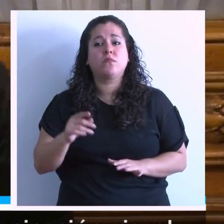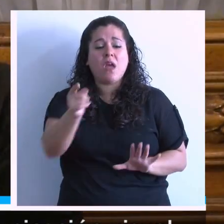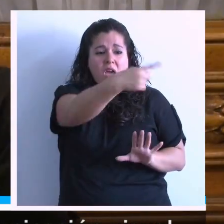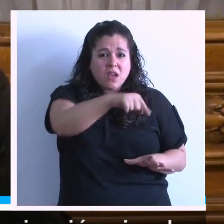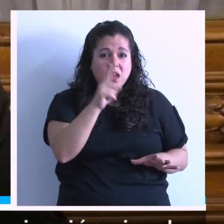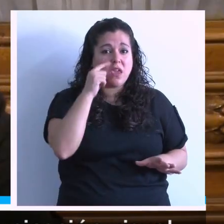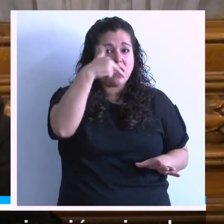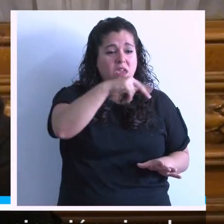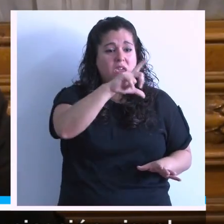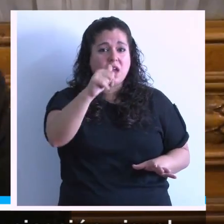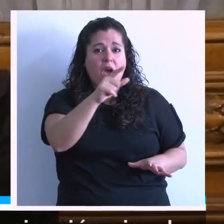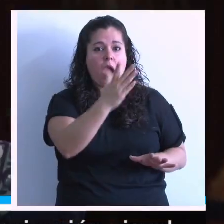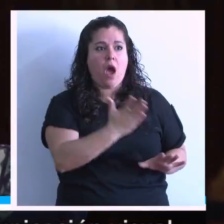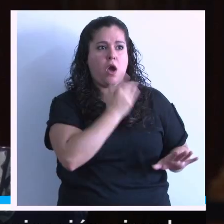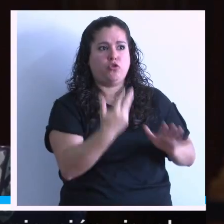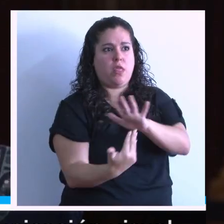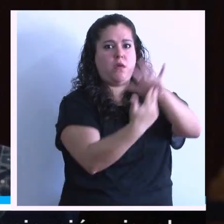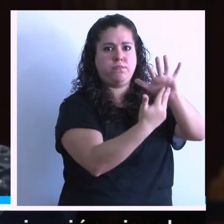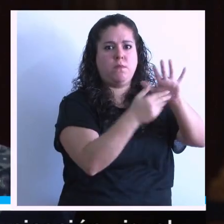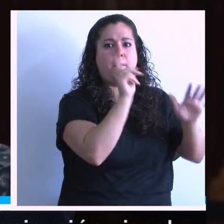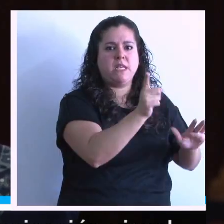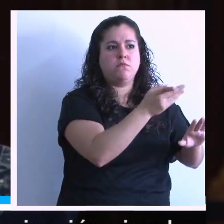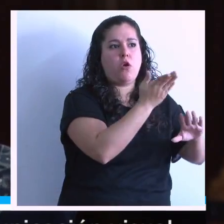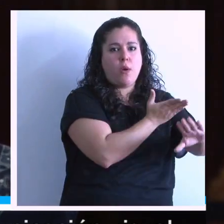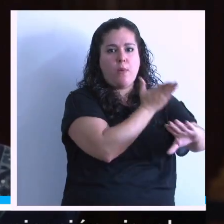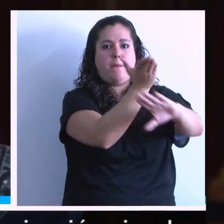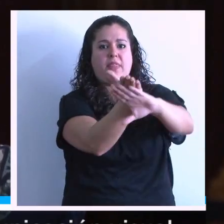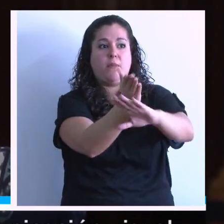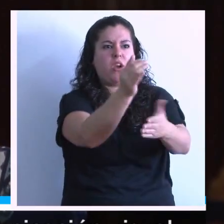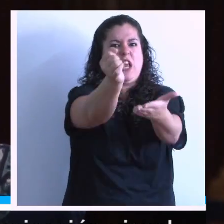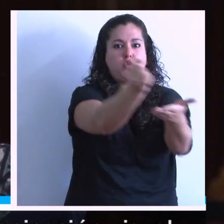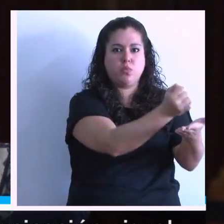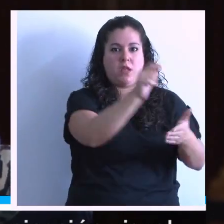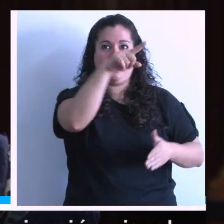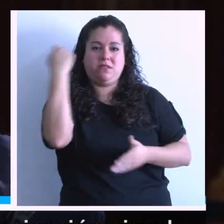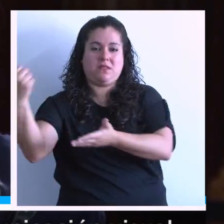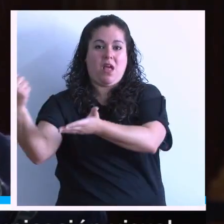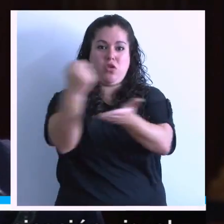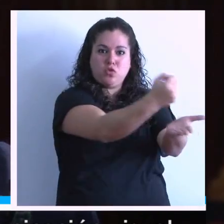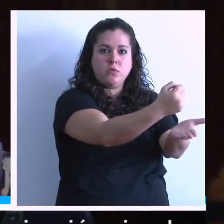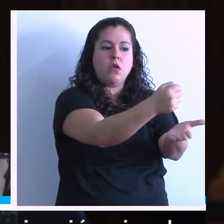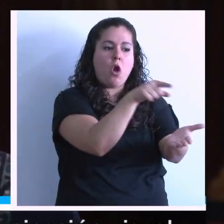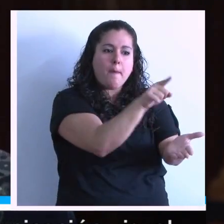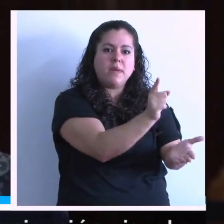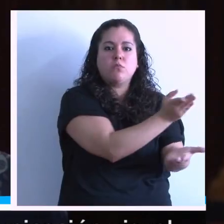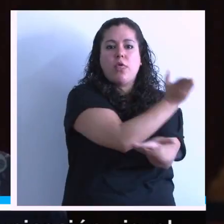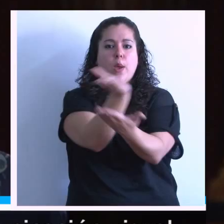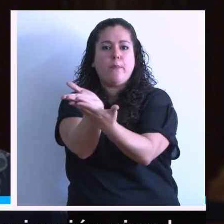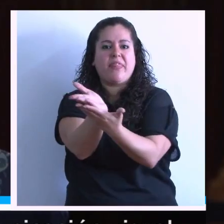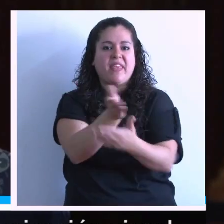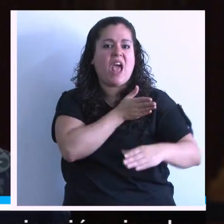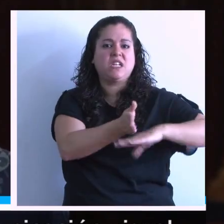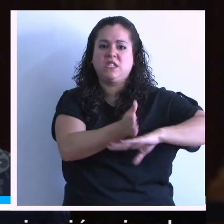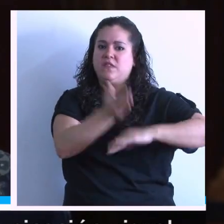ellos debieran como autoridad de aplicación pedir esto. Solicitar a quienes le van a dar el subsidio que el producto sea